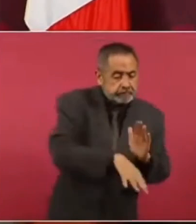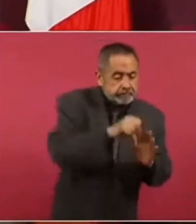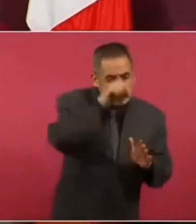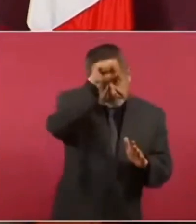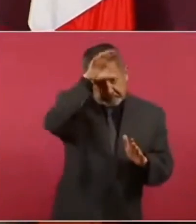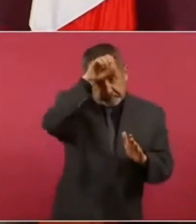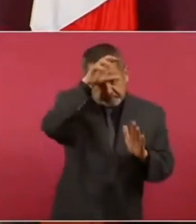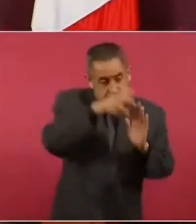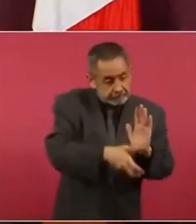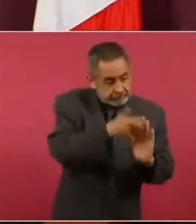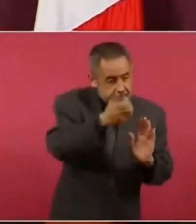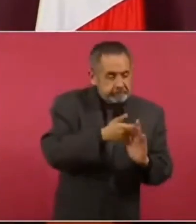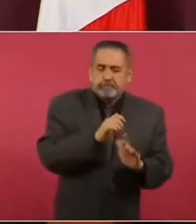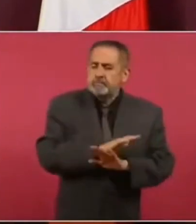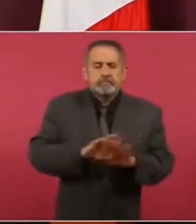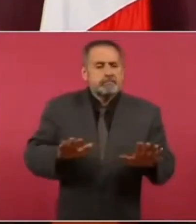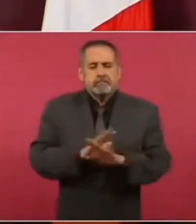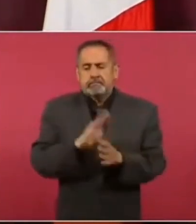Eso fue un avance,